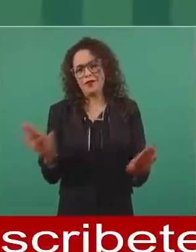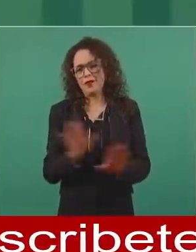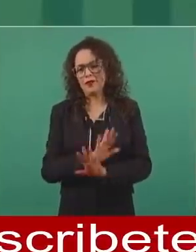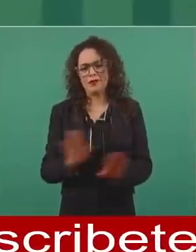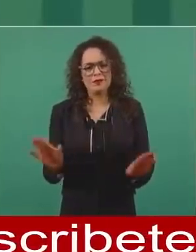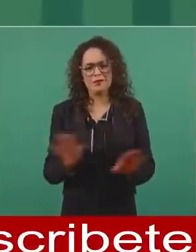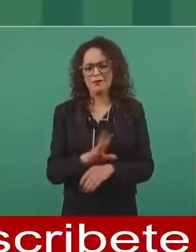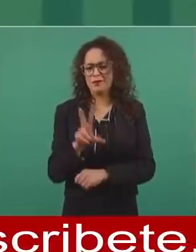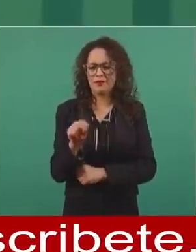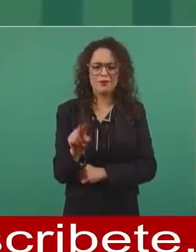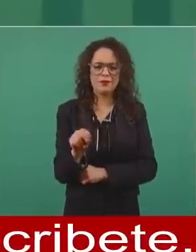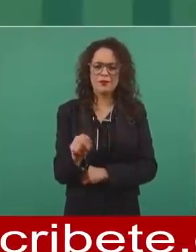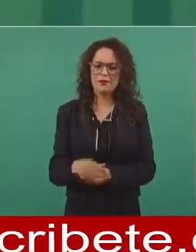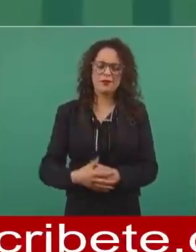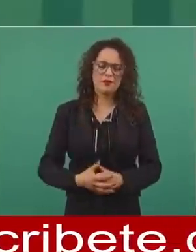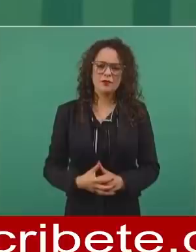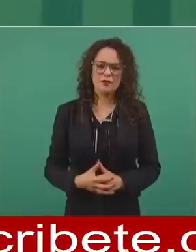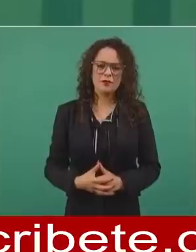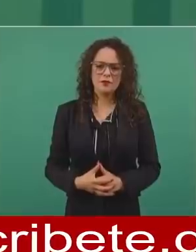otro